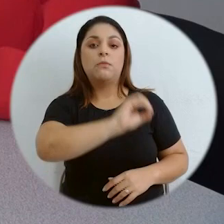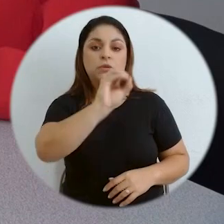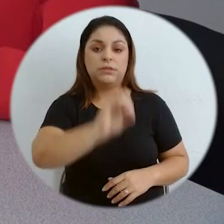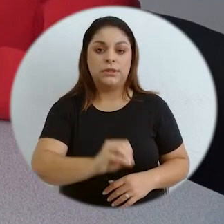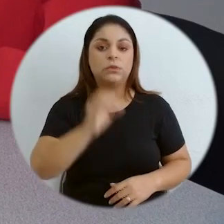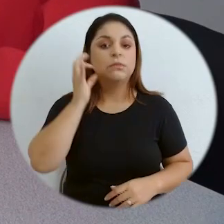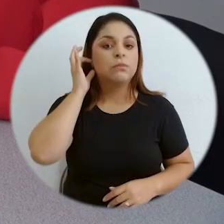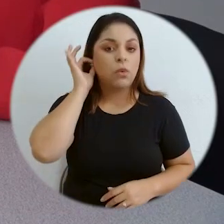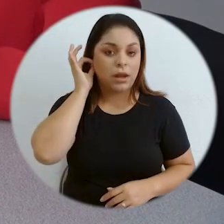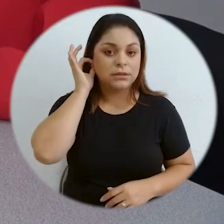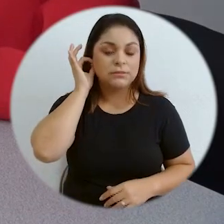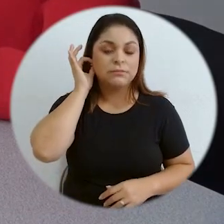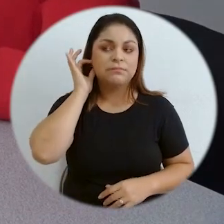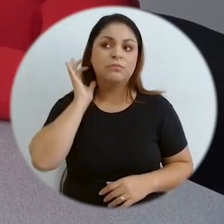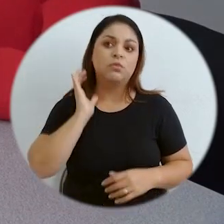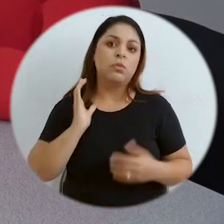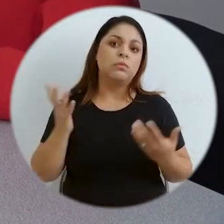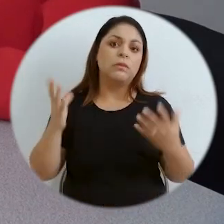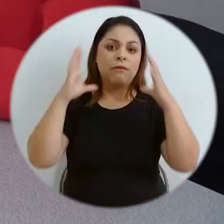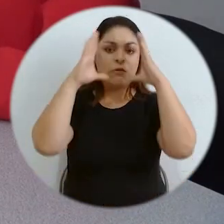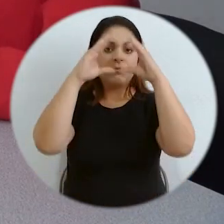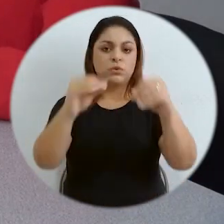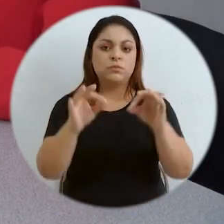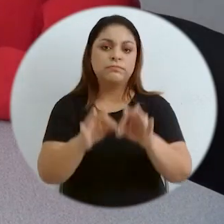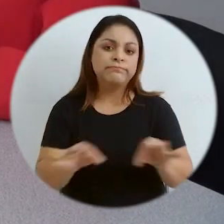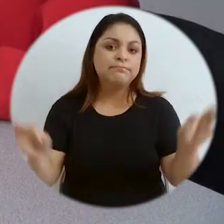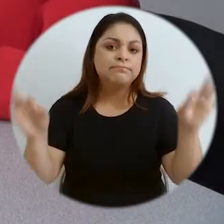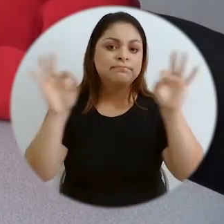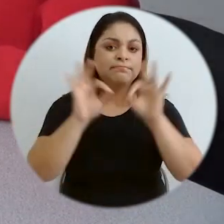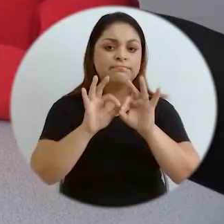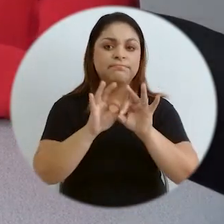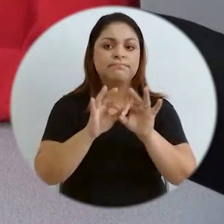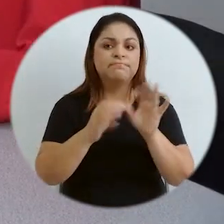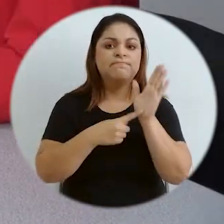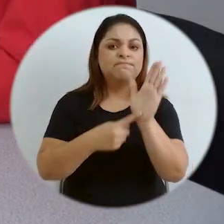18% de las mujeres. Entonces, aquí hay un dato relevante.